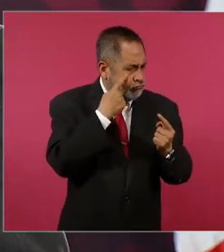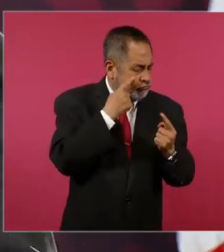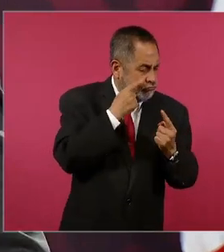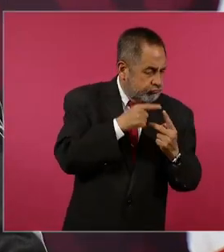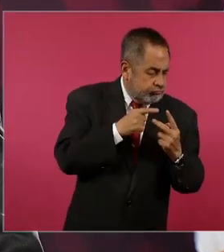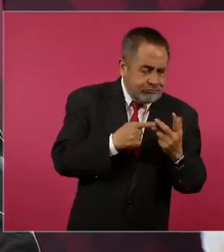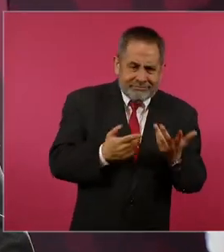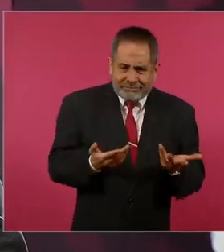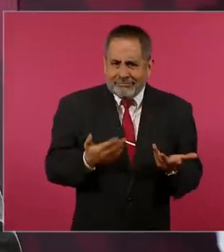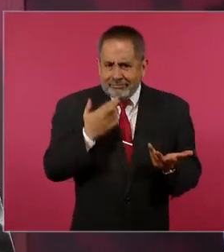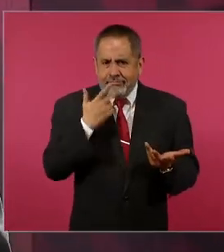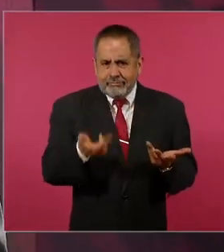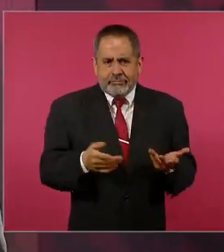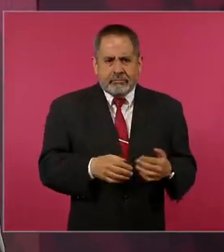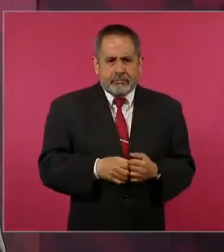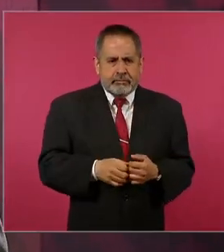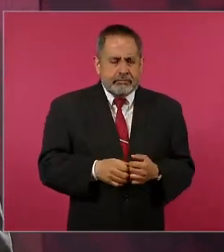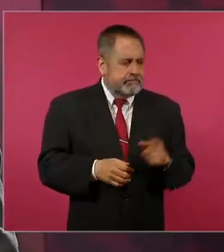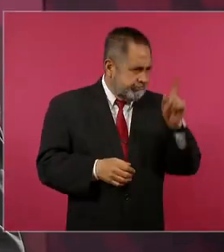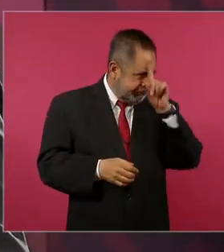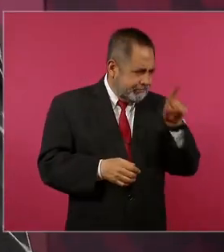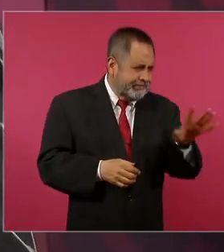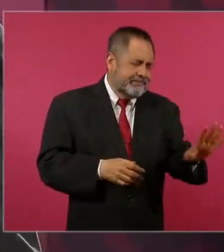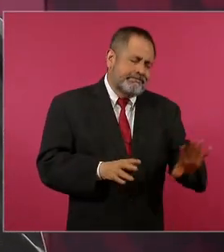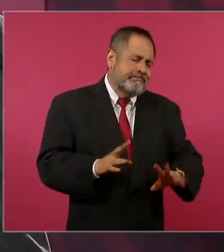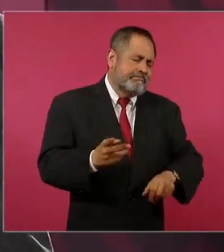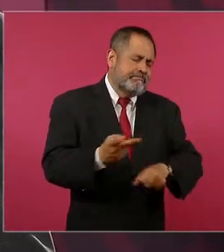les recomendó mesura?